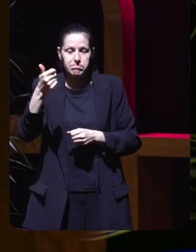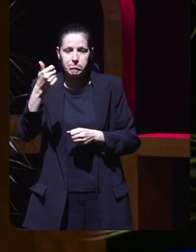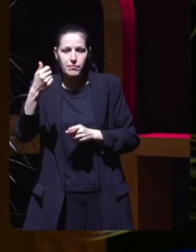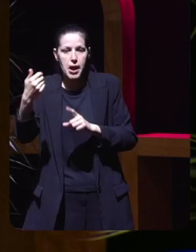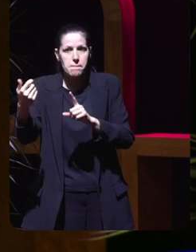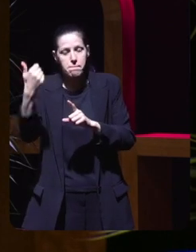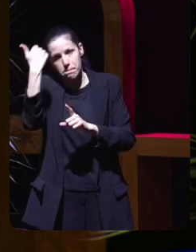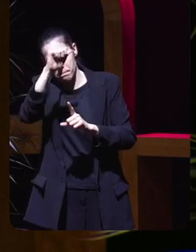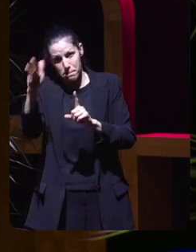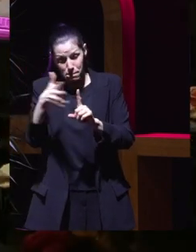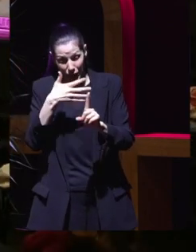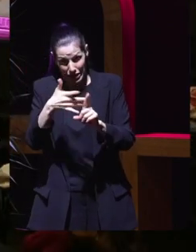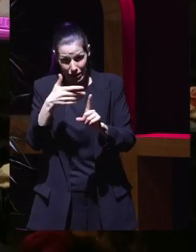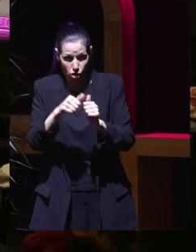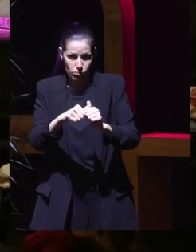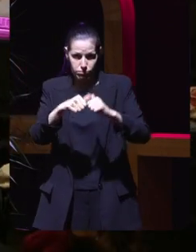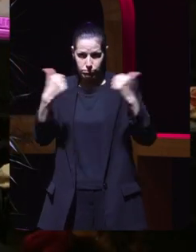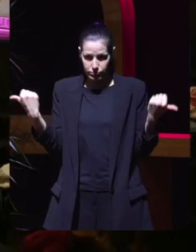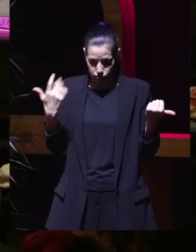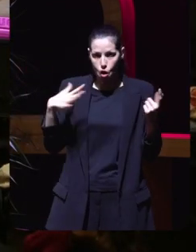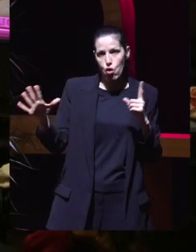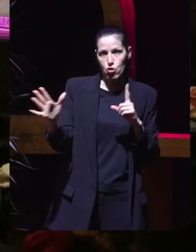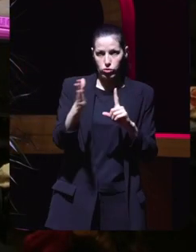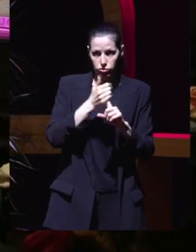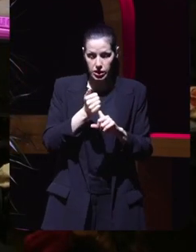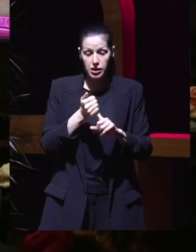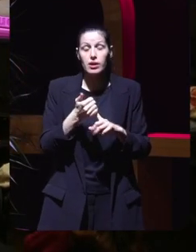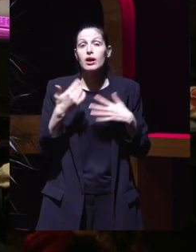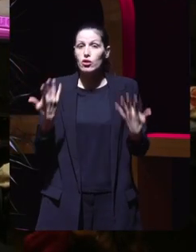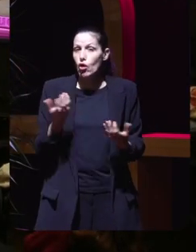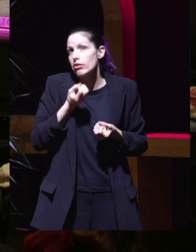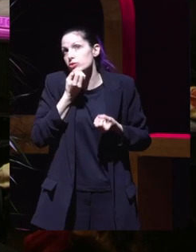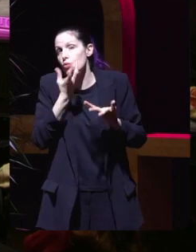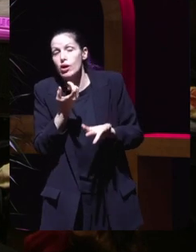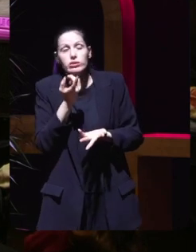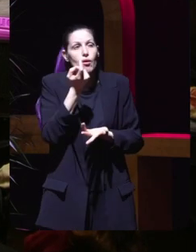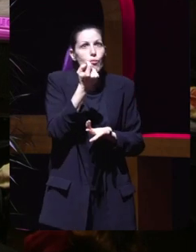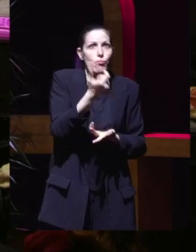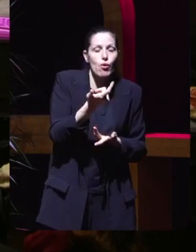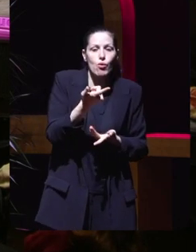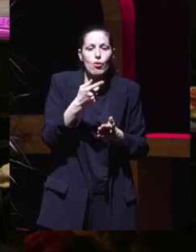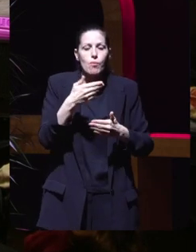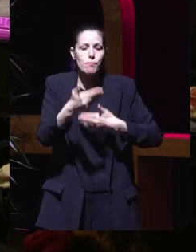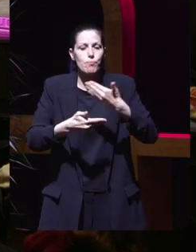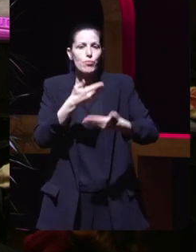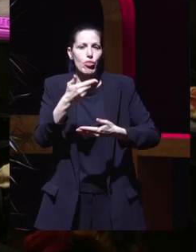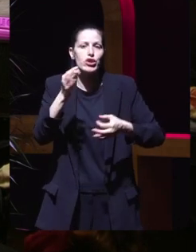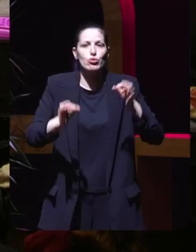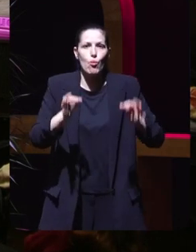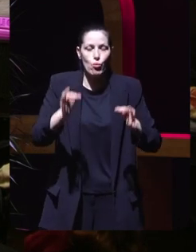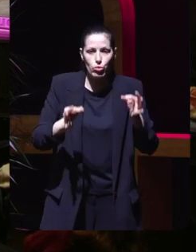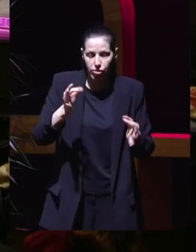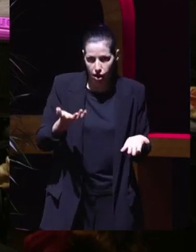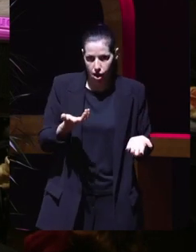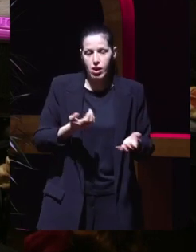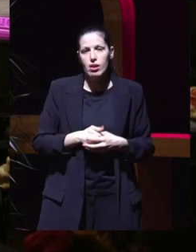feito Bueno recogía pues o procesos judiciales y todo a través de archivo o sea Bueno